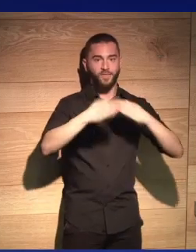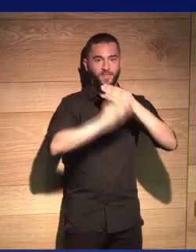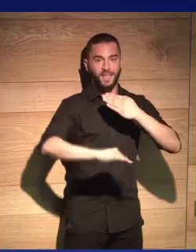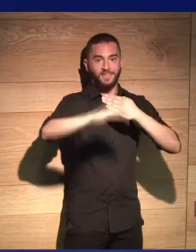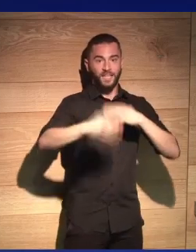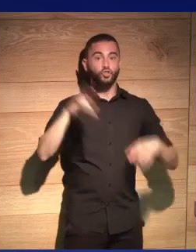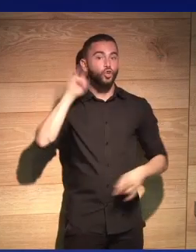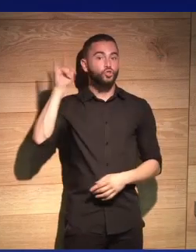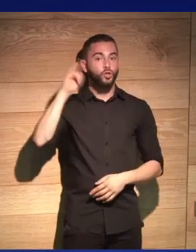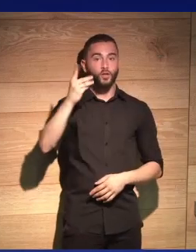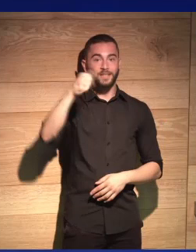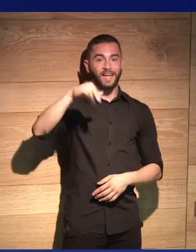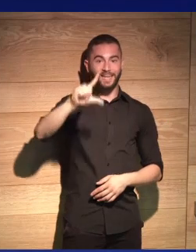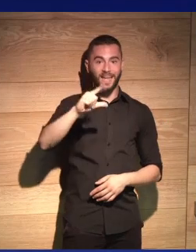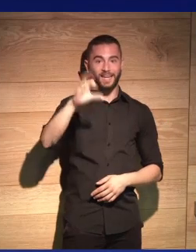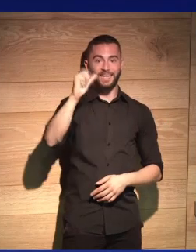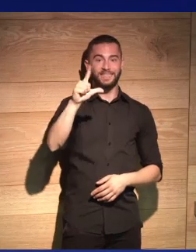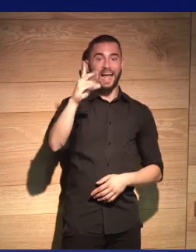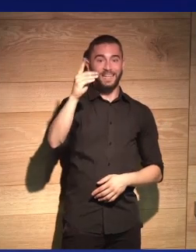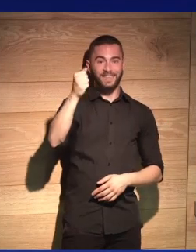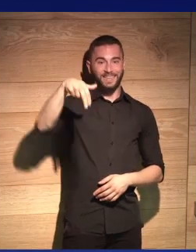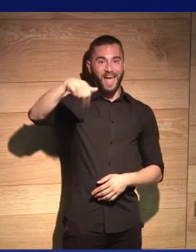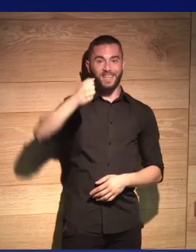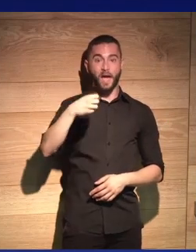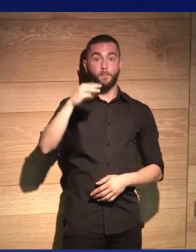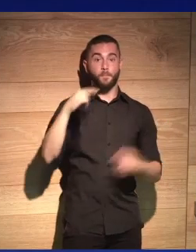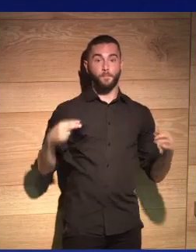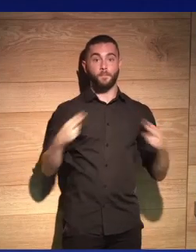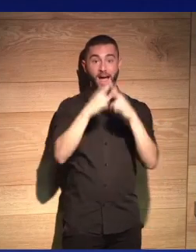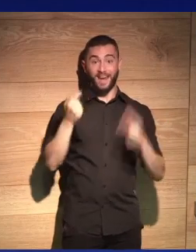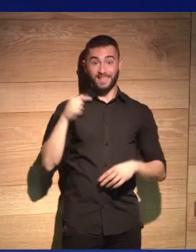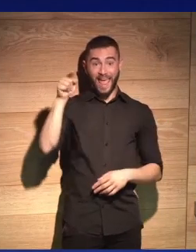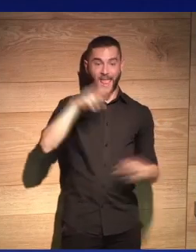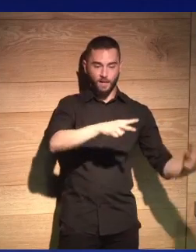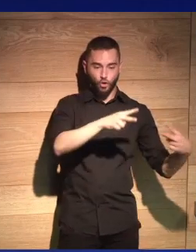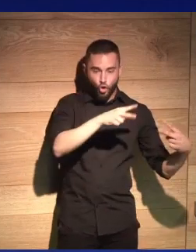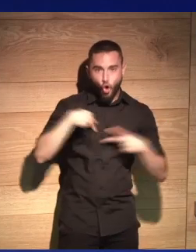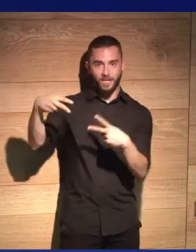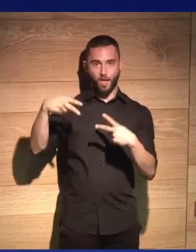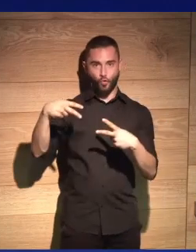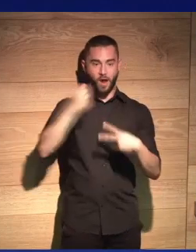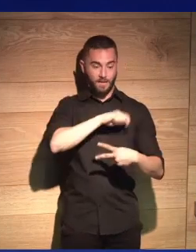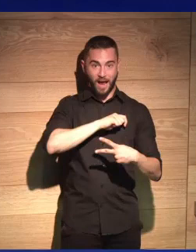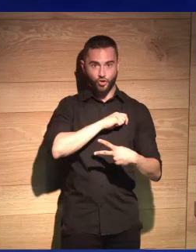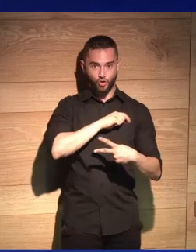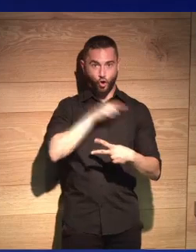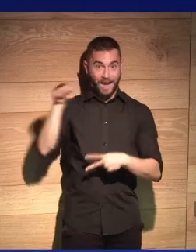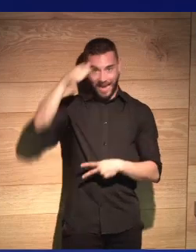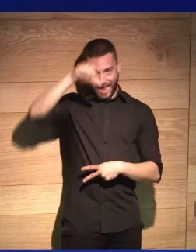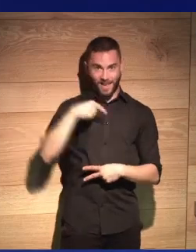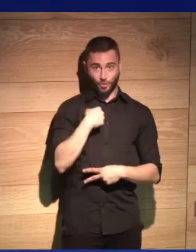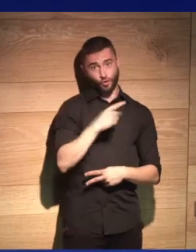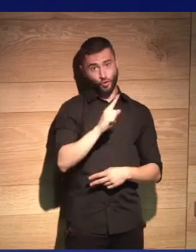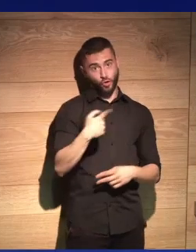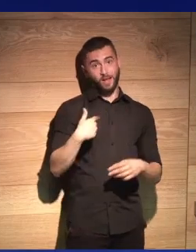tradujo excelentemente Daniel Saldaña París y yo cotraduje partes, había escrito algunas partes en español también,